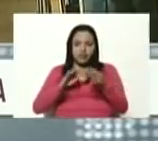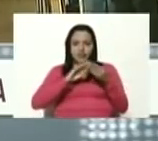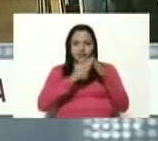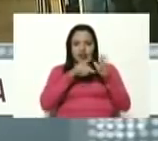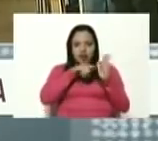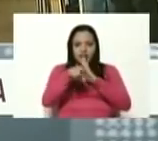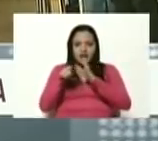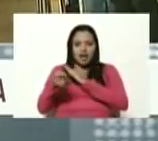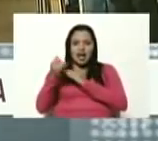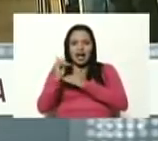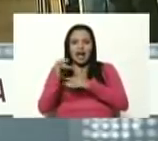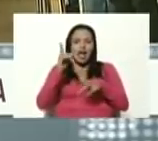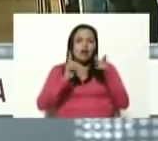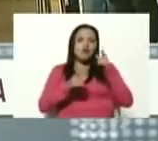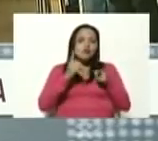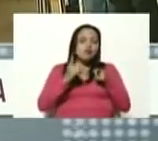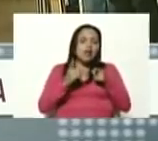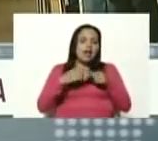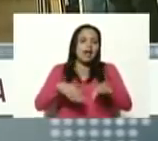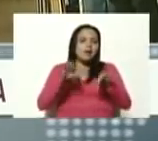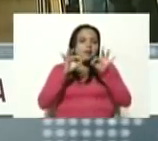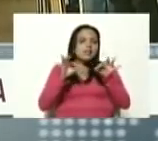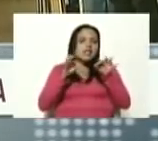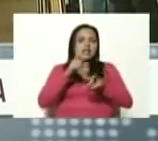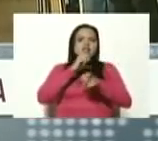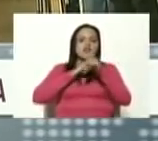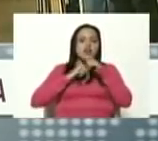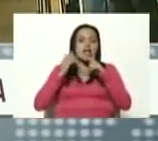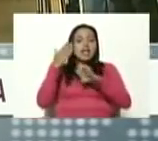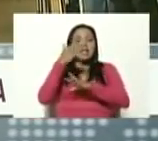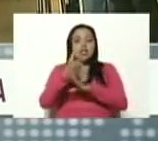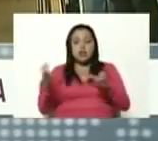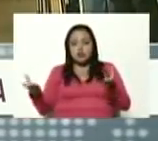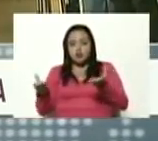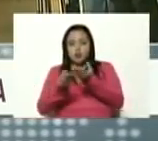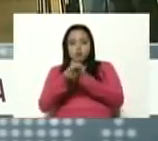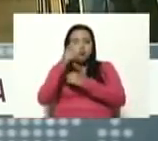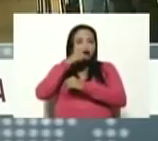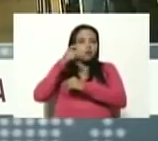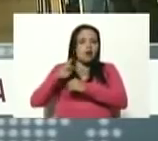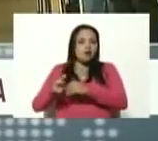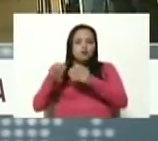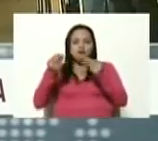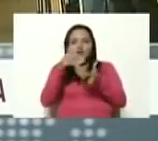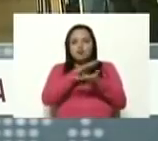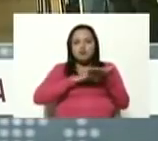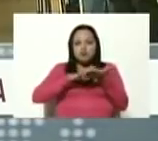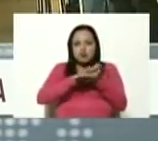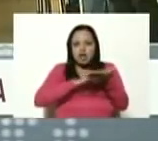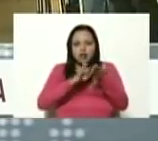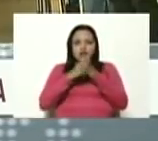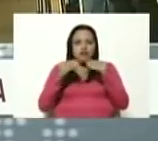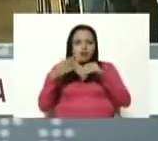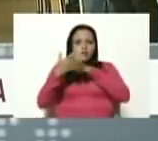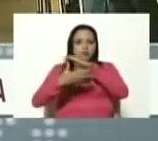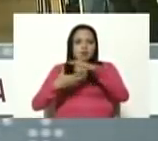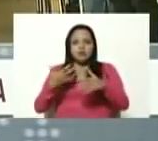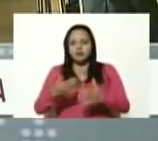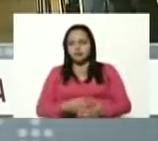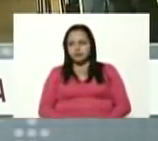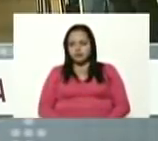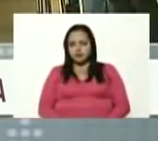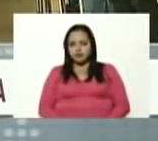claro las prioridades e ir con el poder popular resolviendo y solucionando todo.